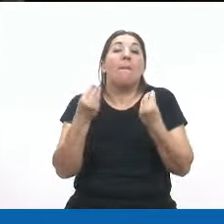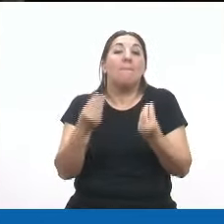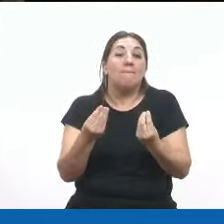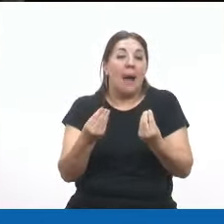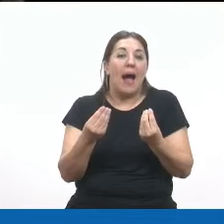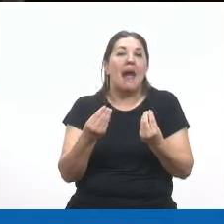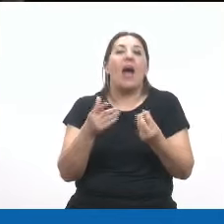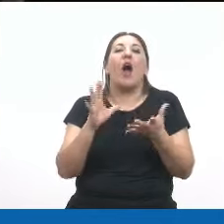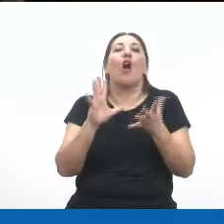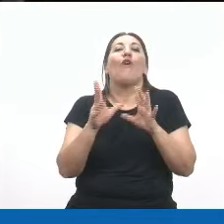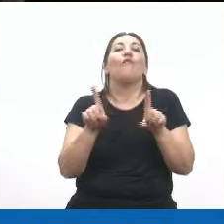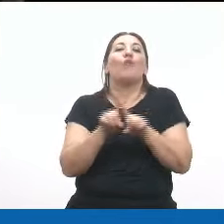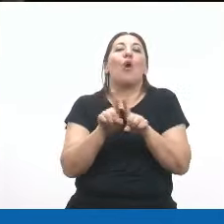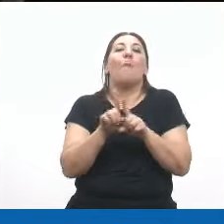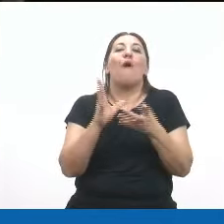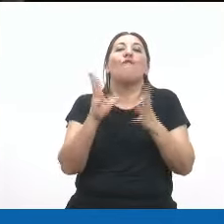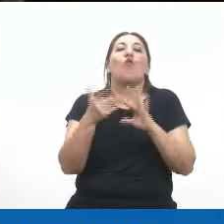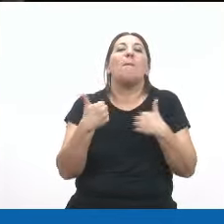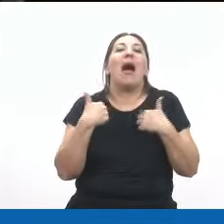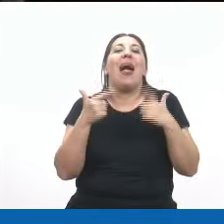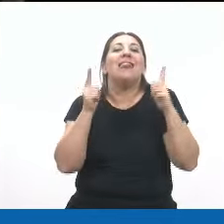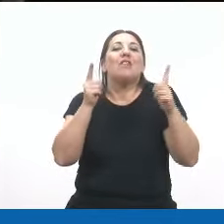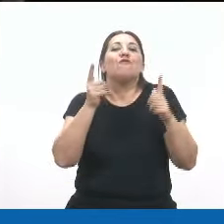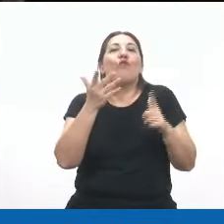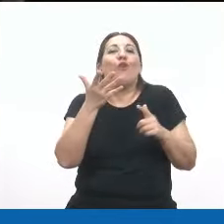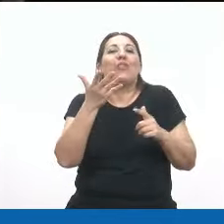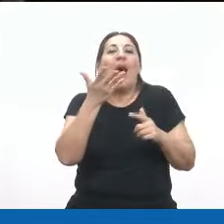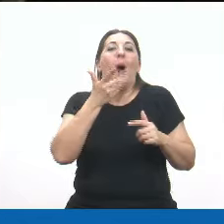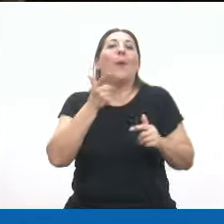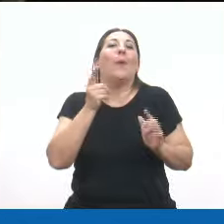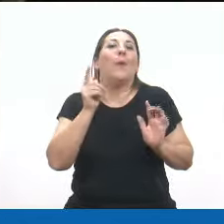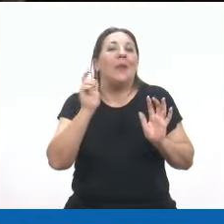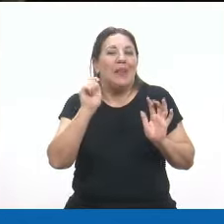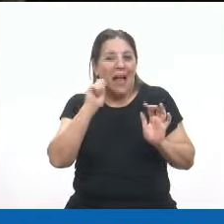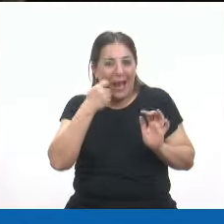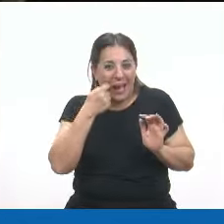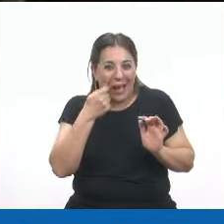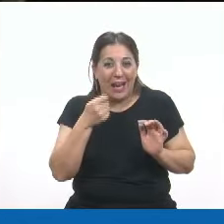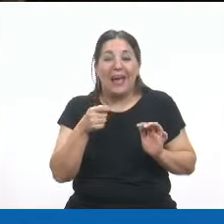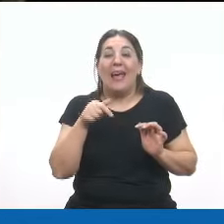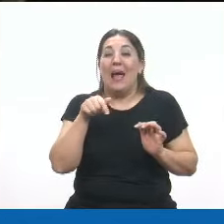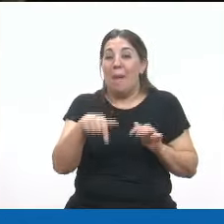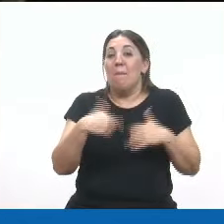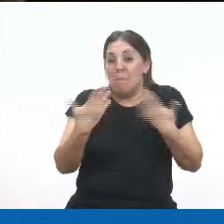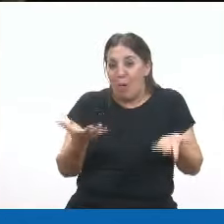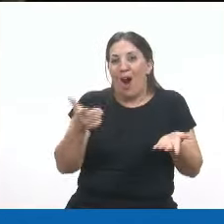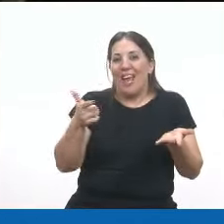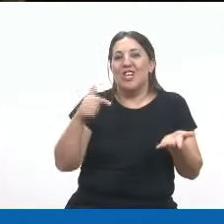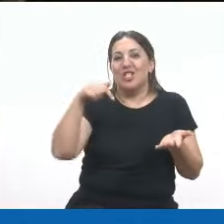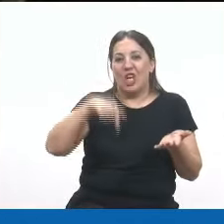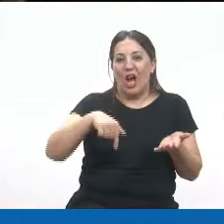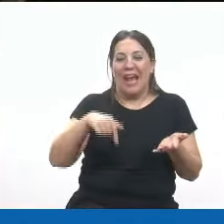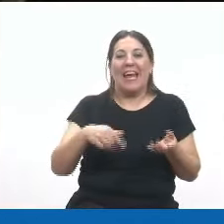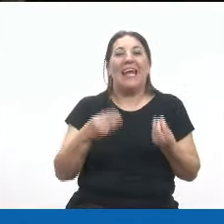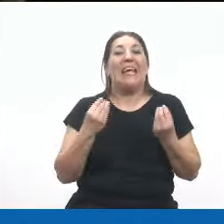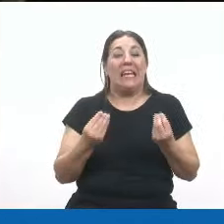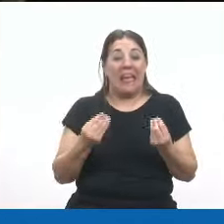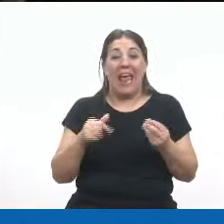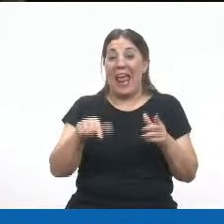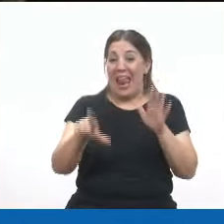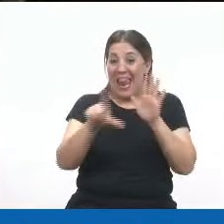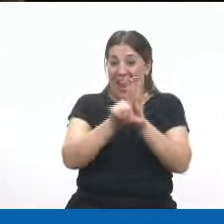se disfruten mejor entonces en cuanto a la forma Acá está el kit de la cuestión el kit de la cuestión es que esta